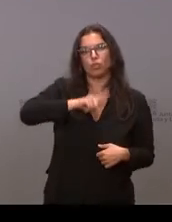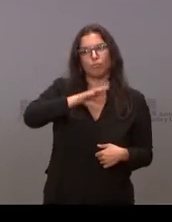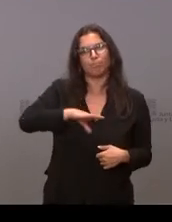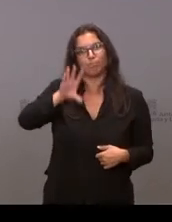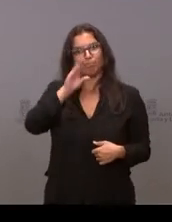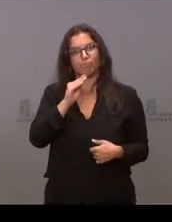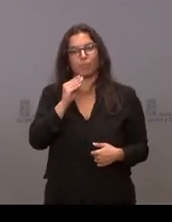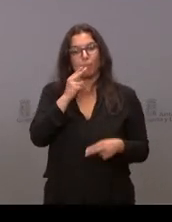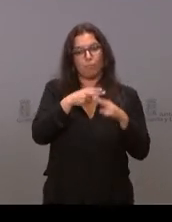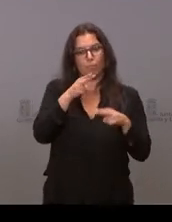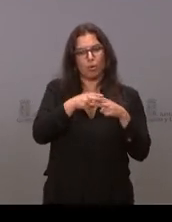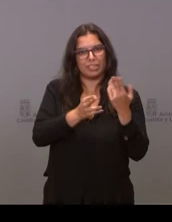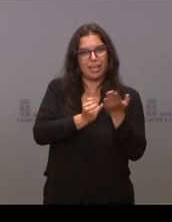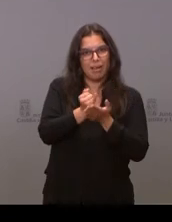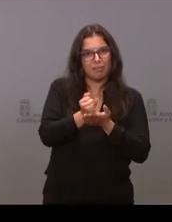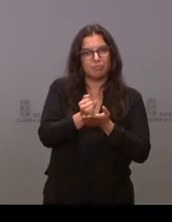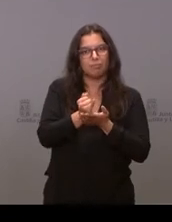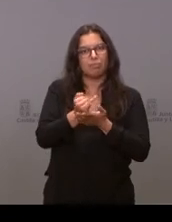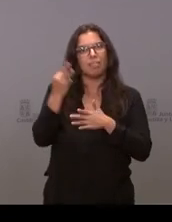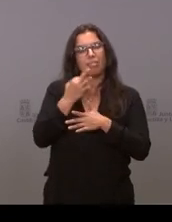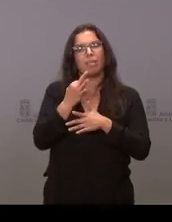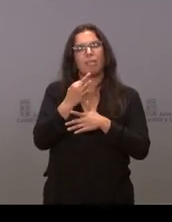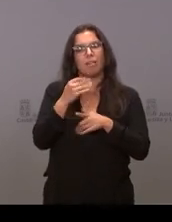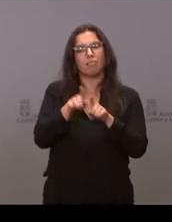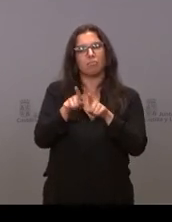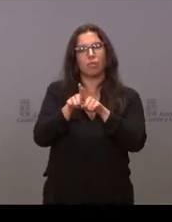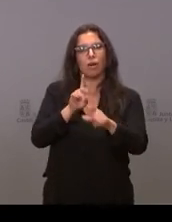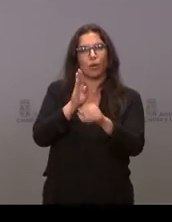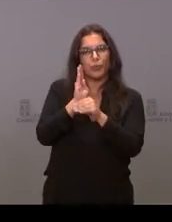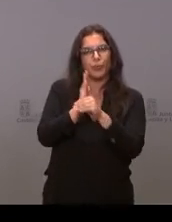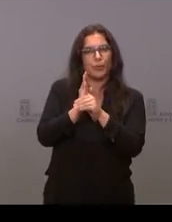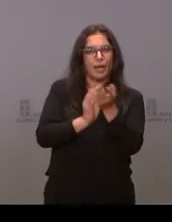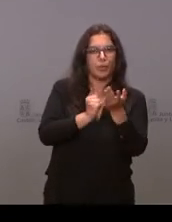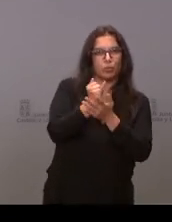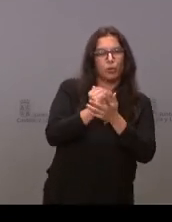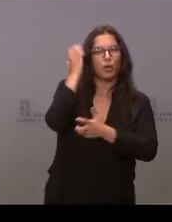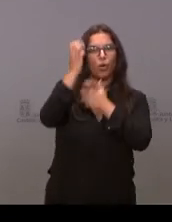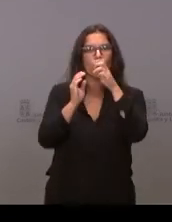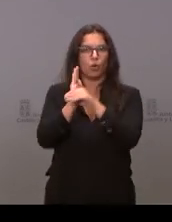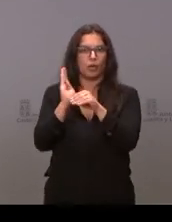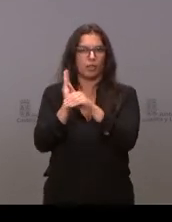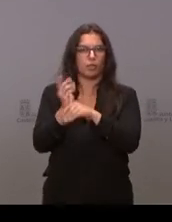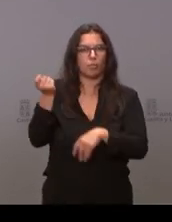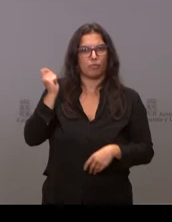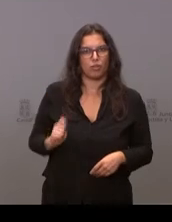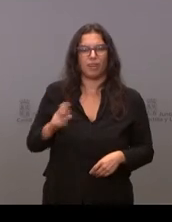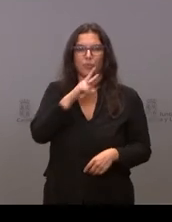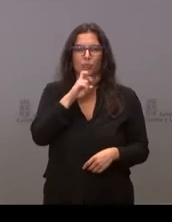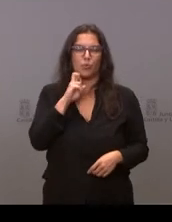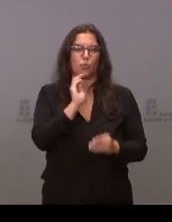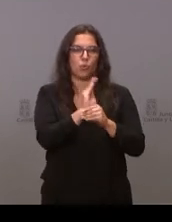política agraria común tiene que cuidar a los agricultores y ganaderos profesionales. El nuevo